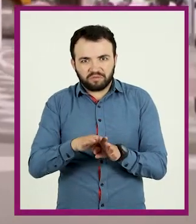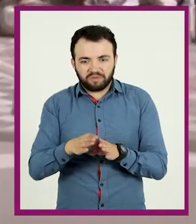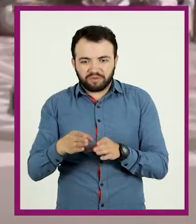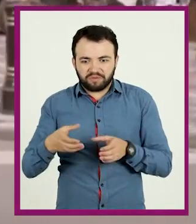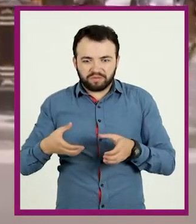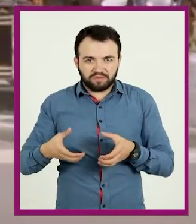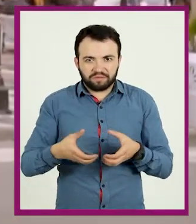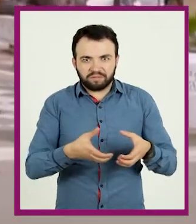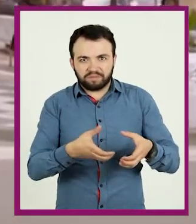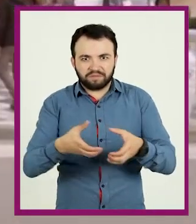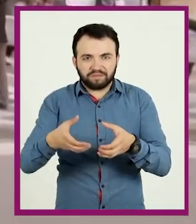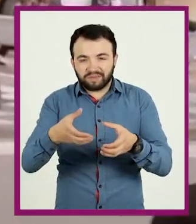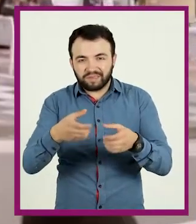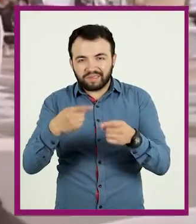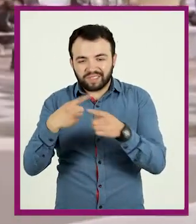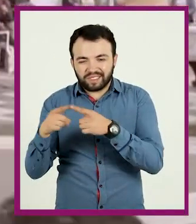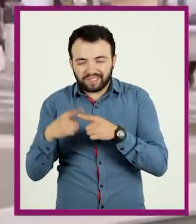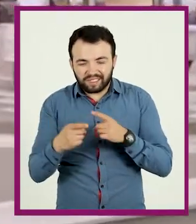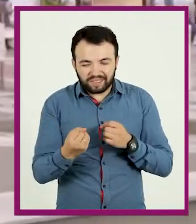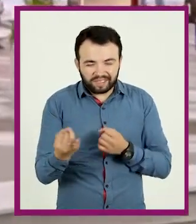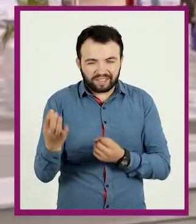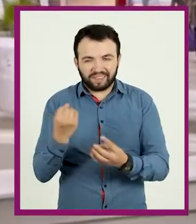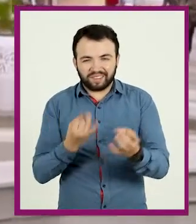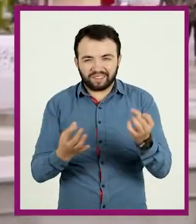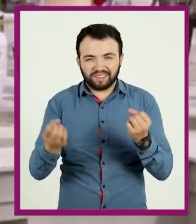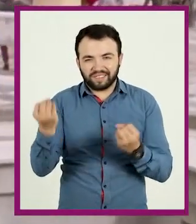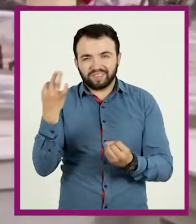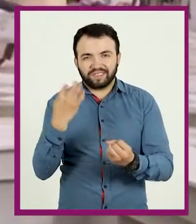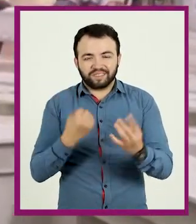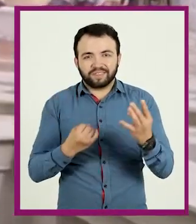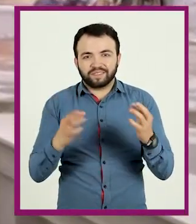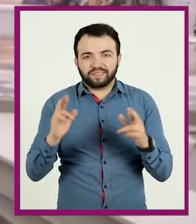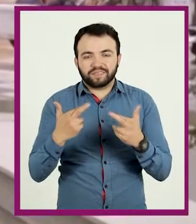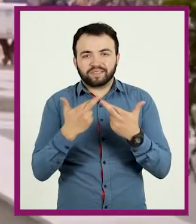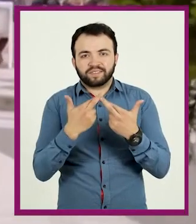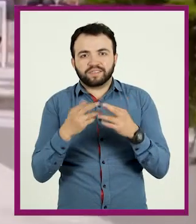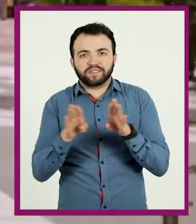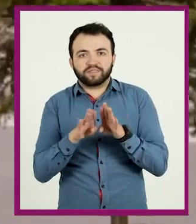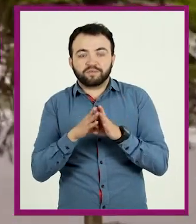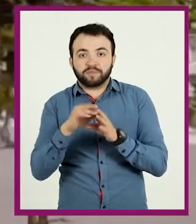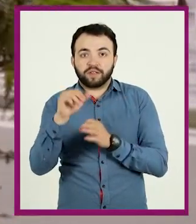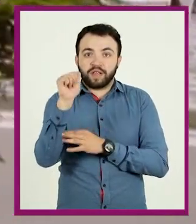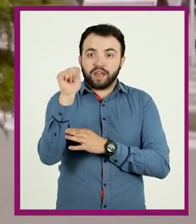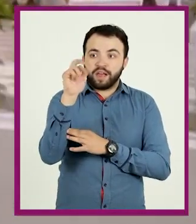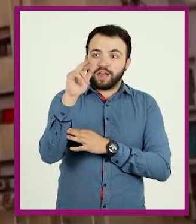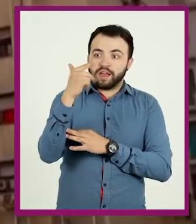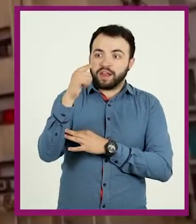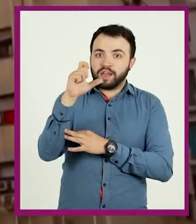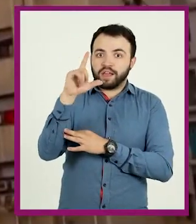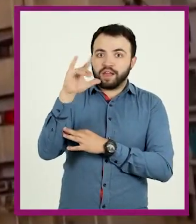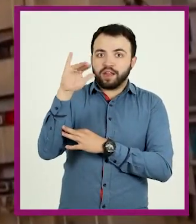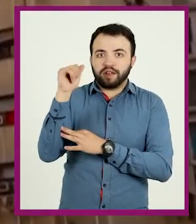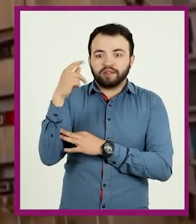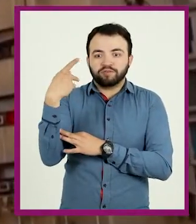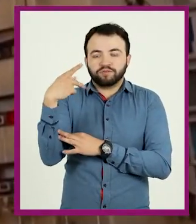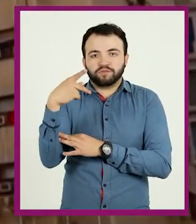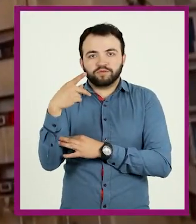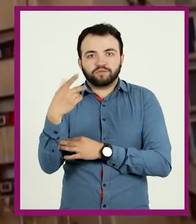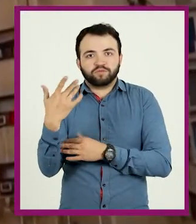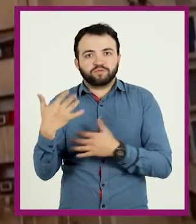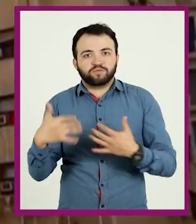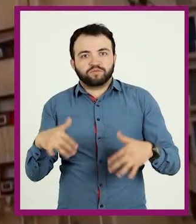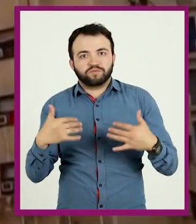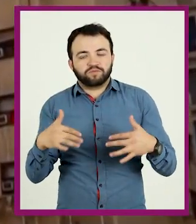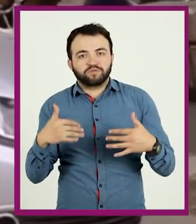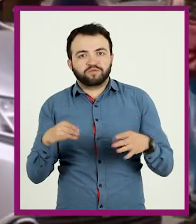de numerosas civilizaciones, Argelia ha tenido siempre una vocación cosmopolita, no contradicha nunca